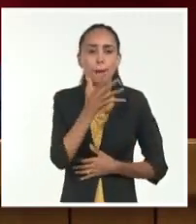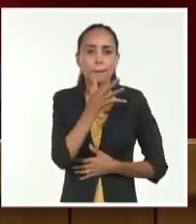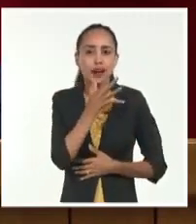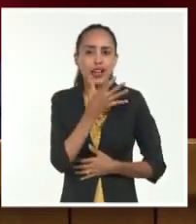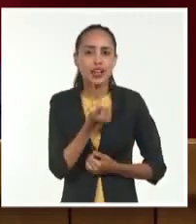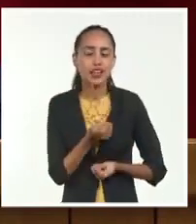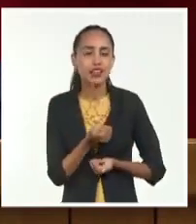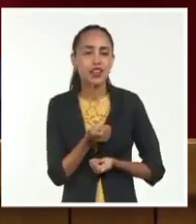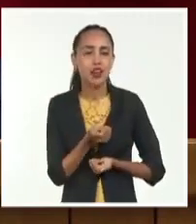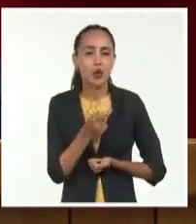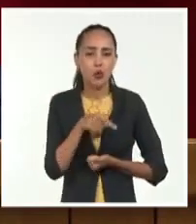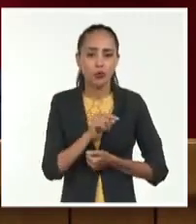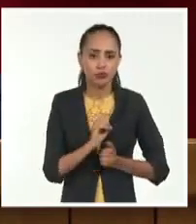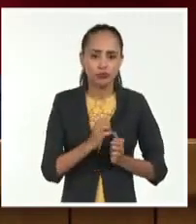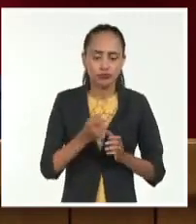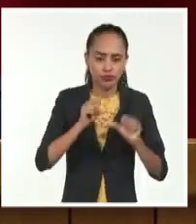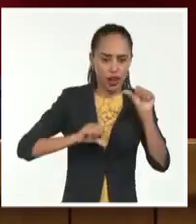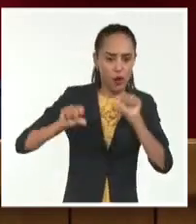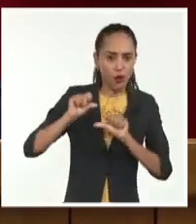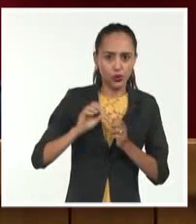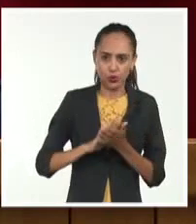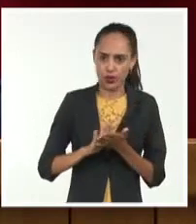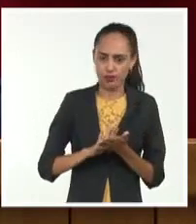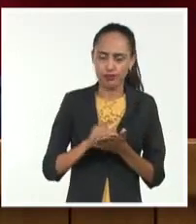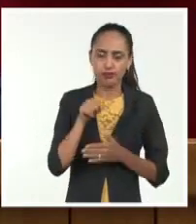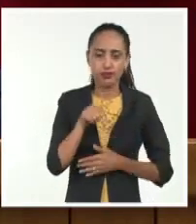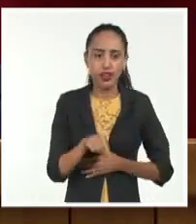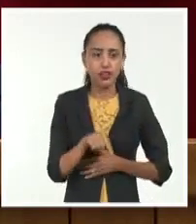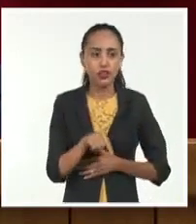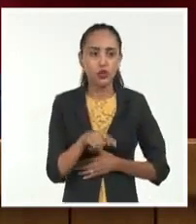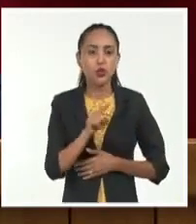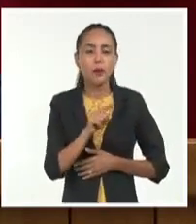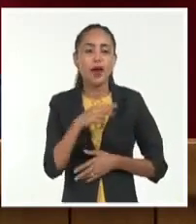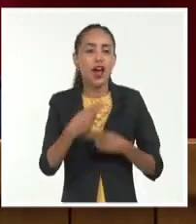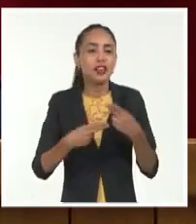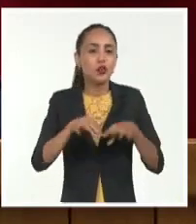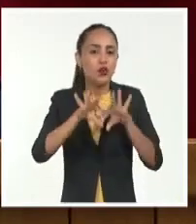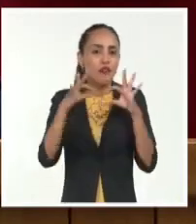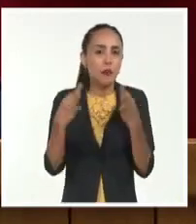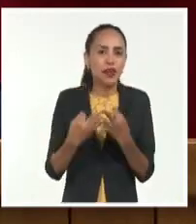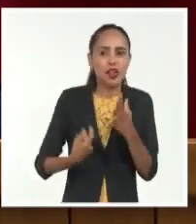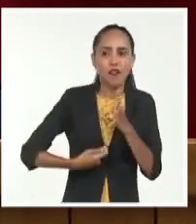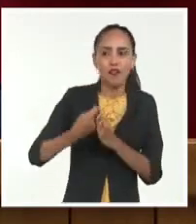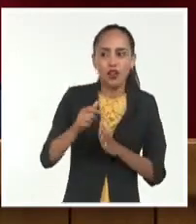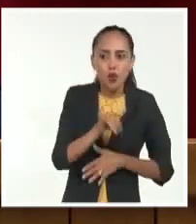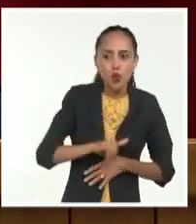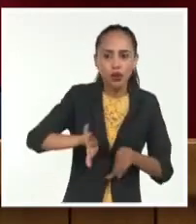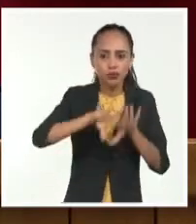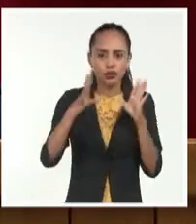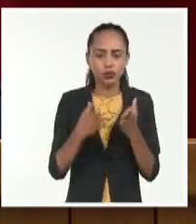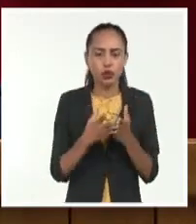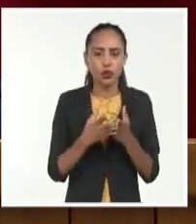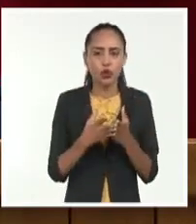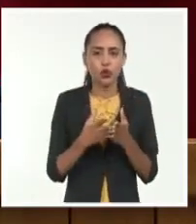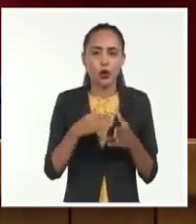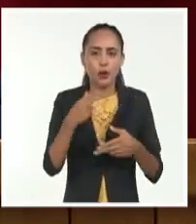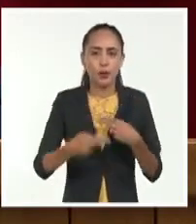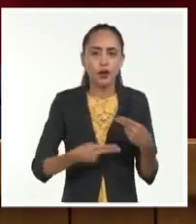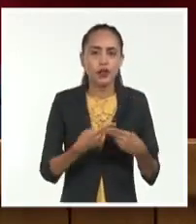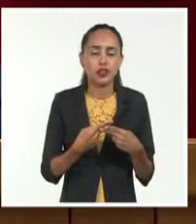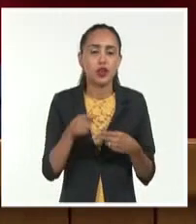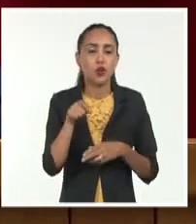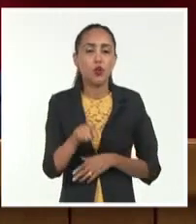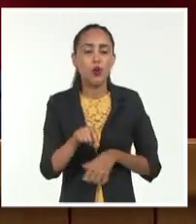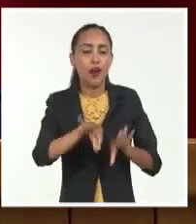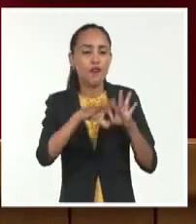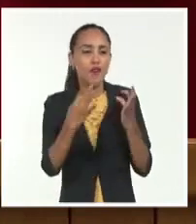una institución. No se hizo para diseñar una familia o para asumir una construcción familiar que no se avenga a las